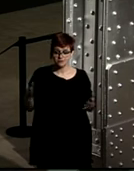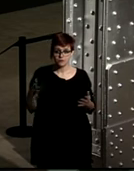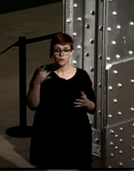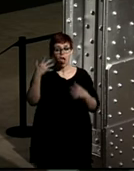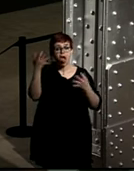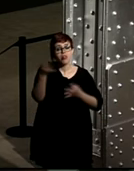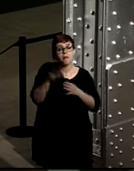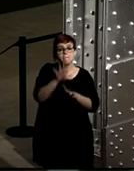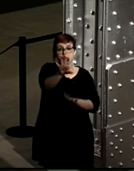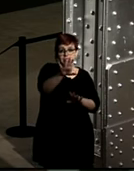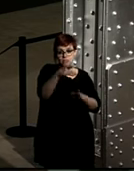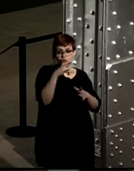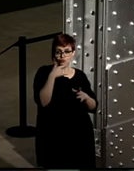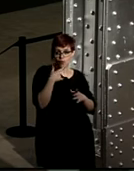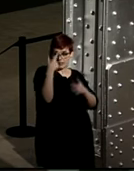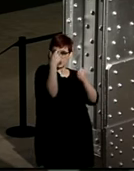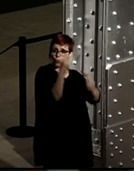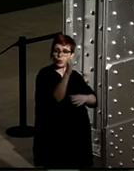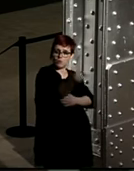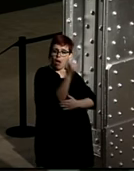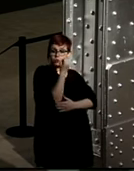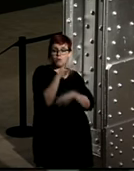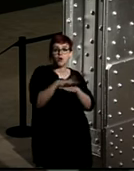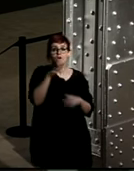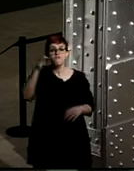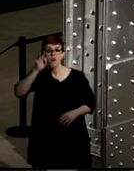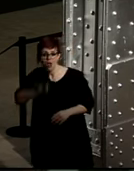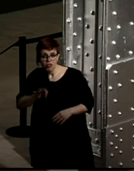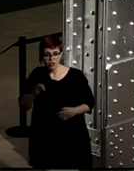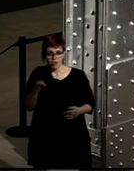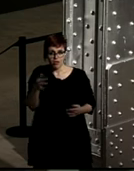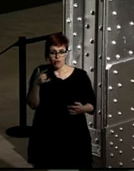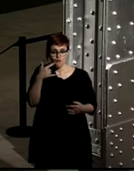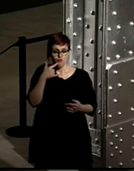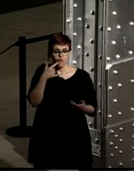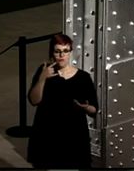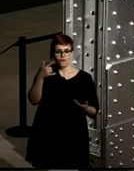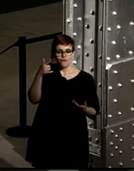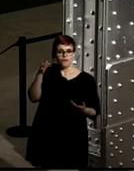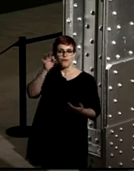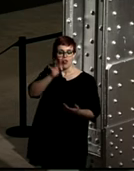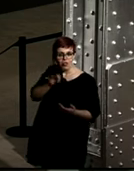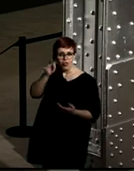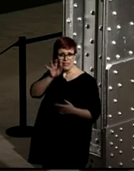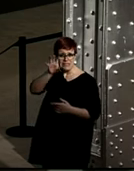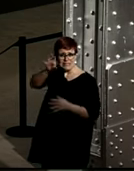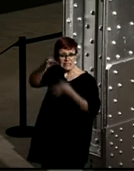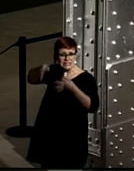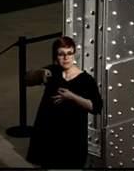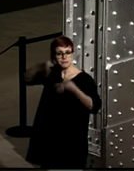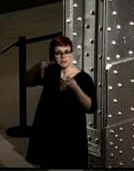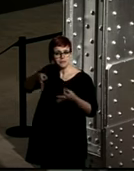deberían apoyarles tanto. Machado se muere en Francia y Buñuel es francés y no sé, siempre ha